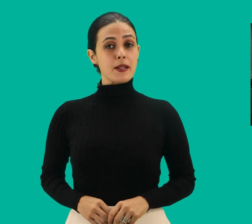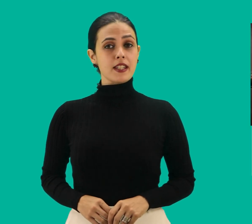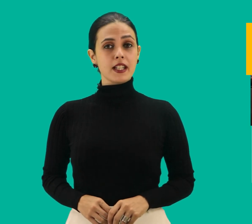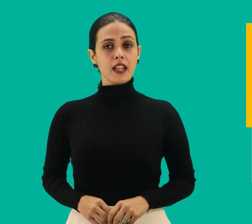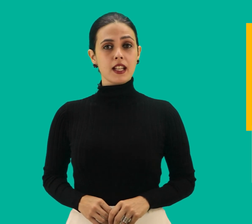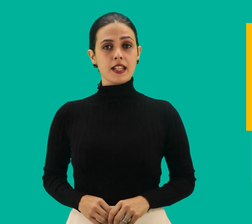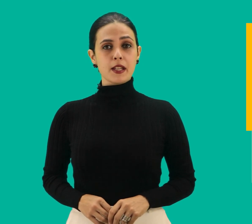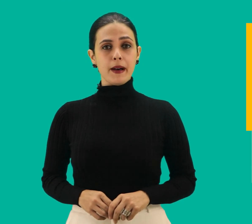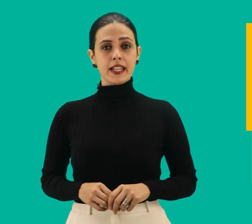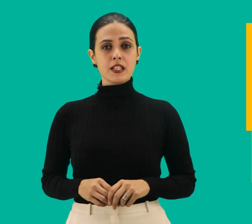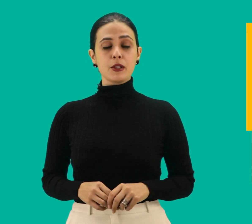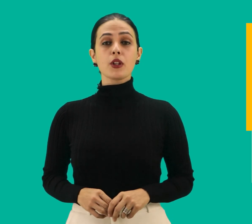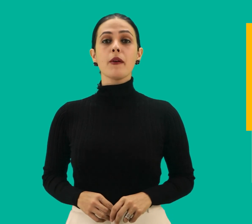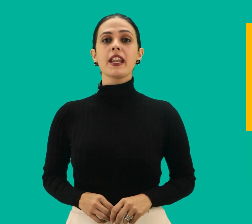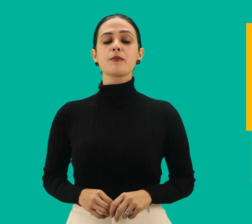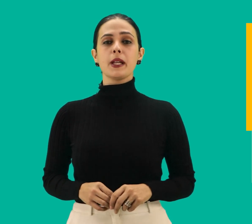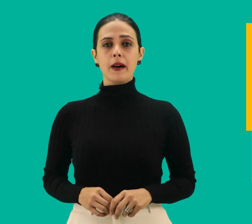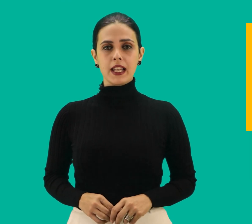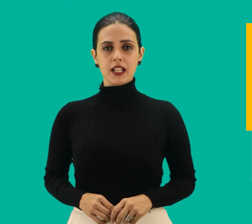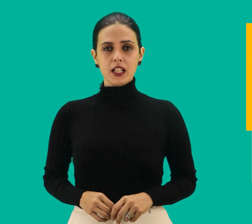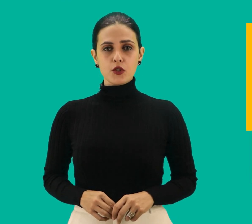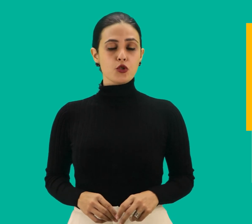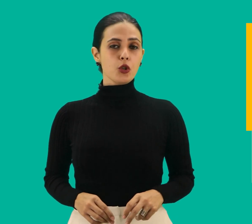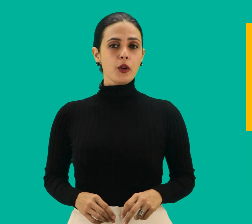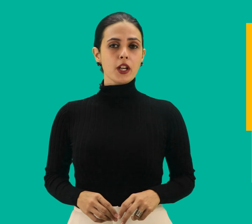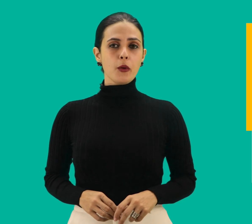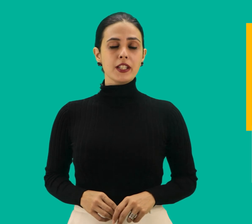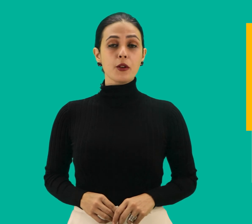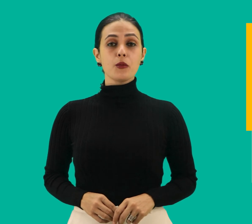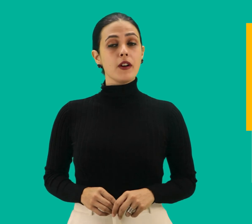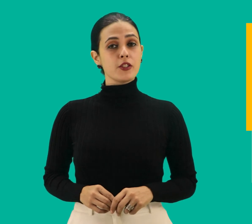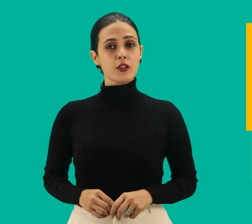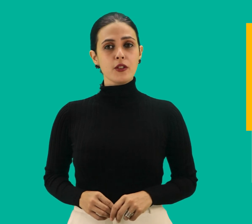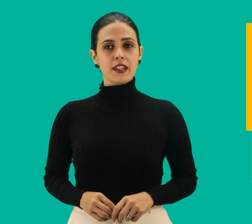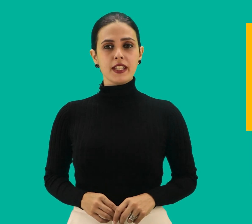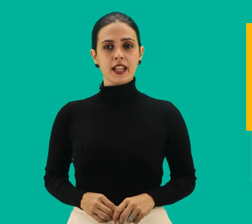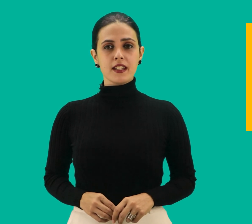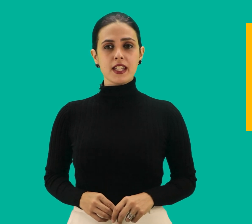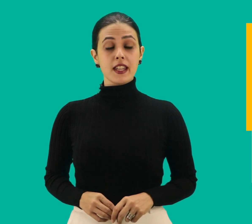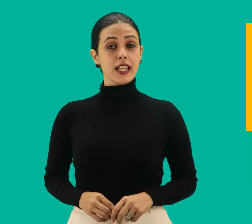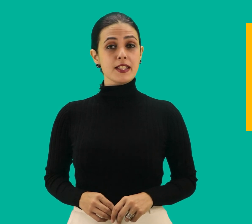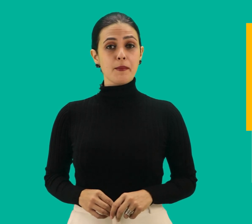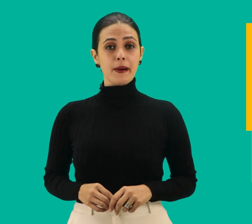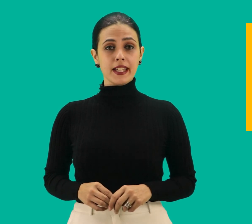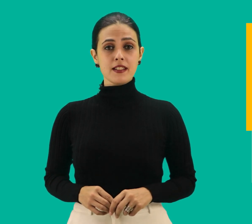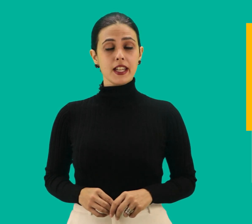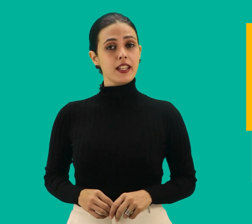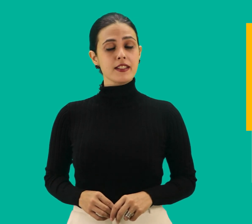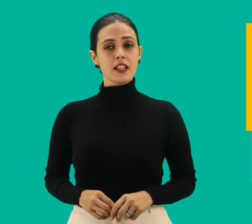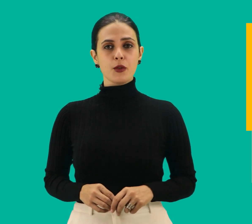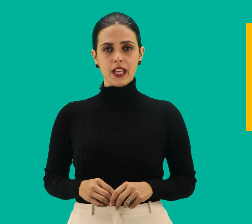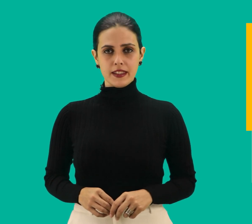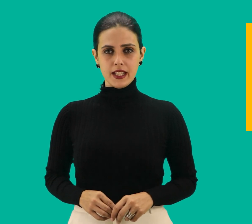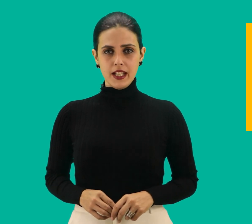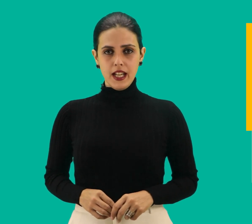la vicepresidenta de Alianza País, Minú Tavares Mirabal, sostuvo un encuentro en Nueva York con la dirigencia de Alianza País en